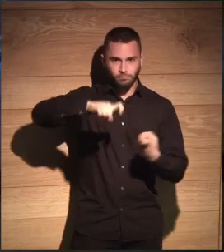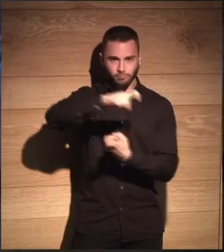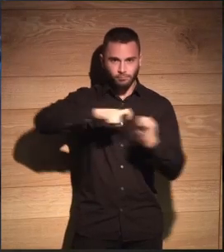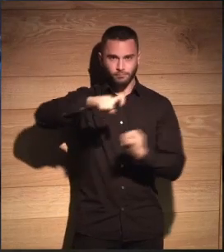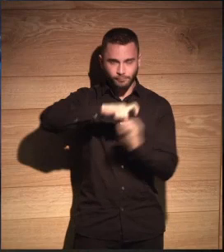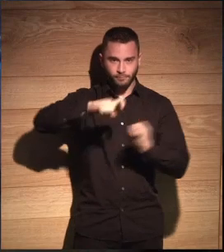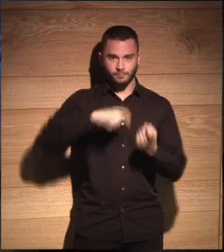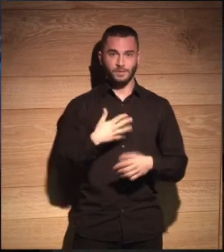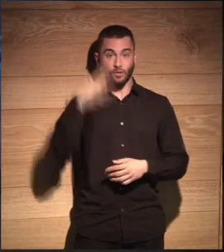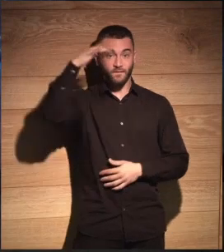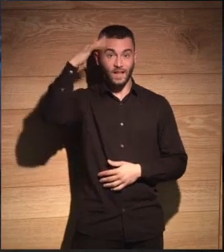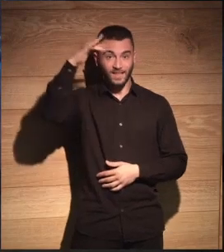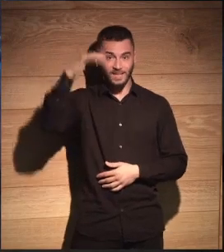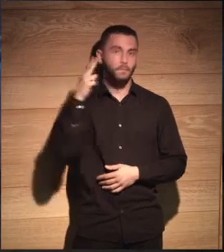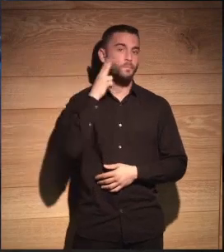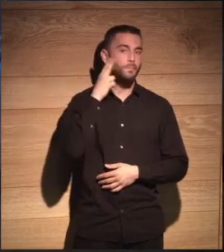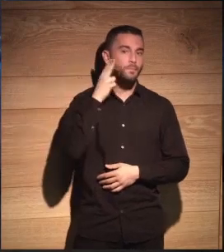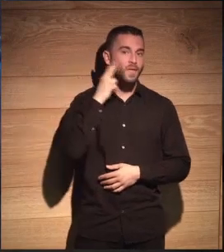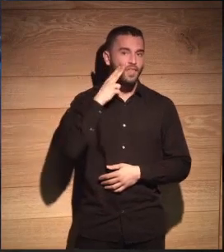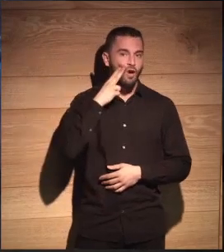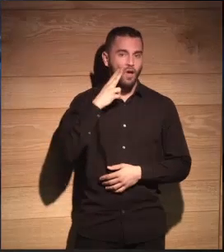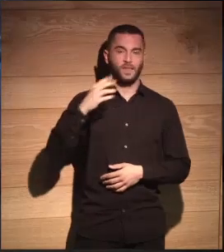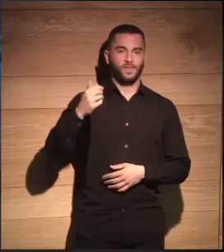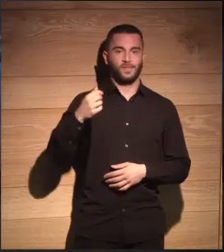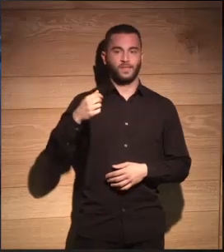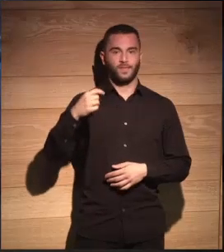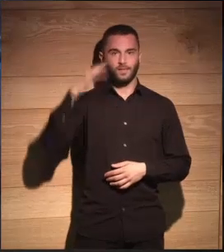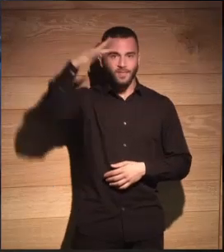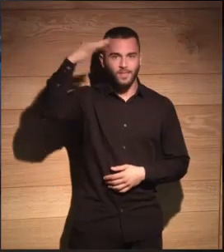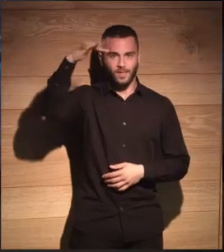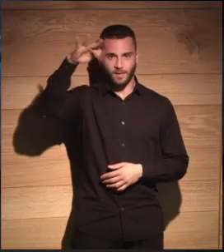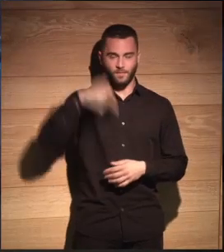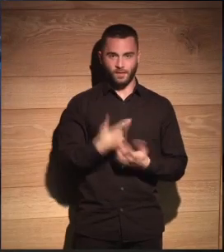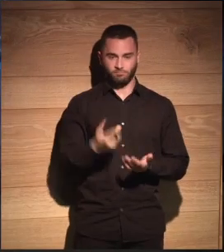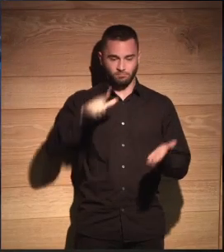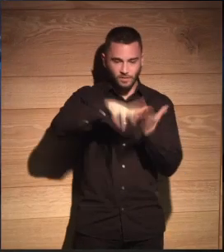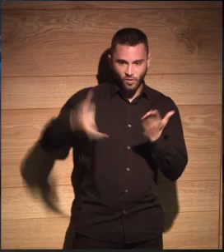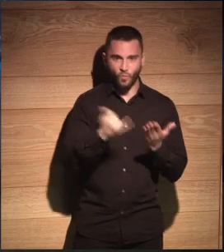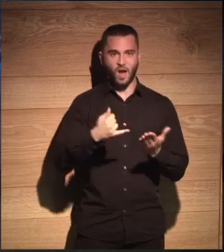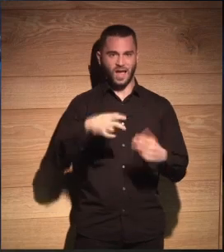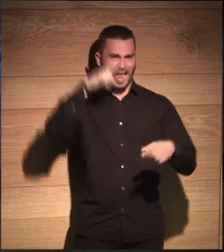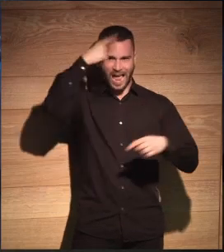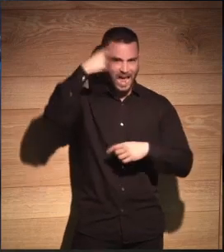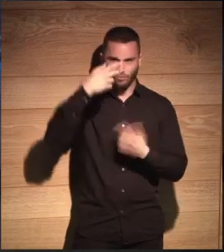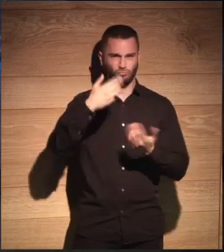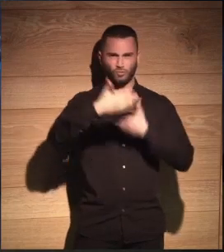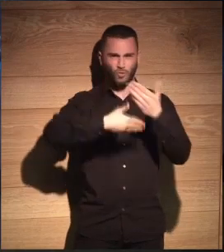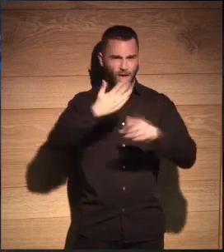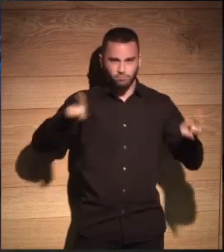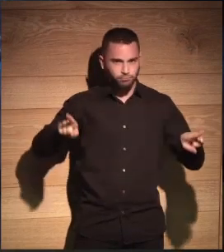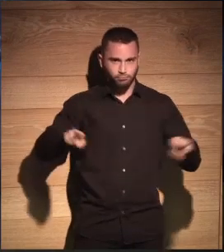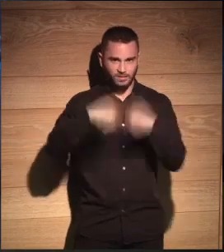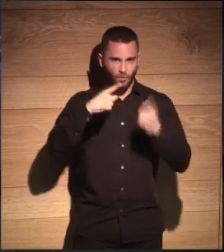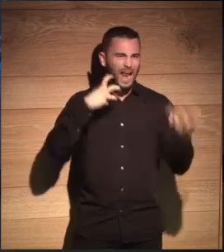el terror y la ciencia ficción en cualquier formato, en cualquier género, en cualquier lenguaje, en cualquier arte, en cualquier disciplina narrativa.